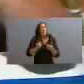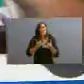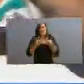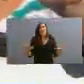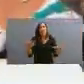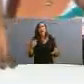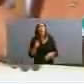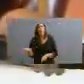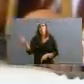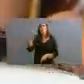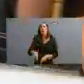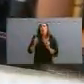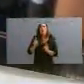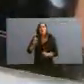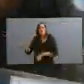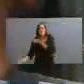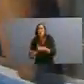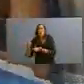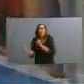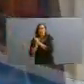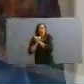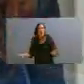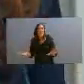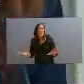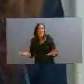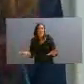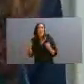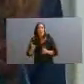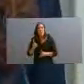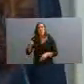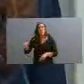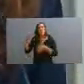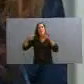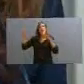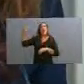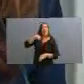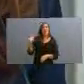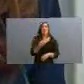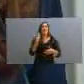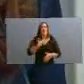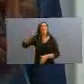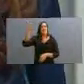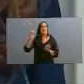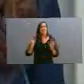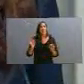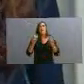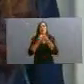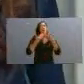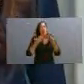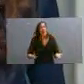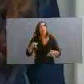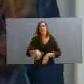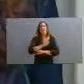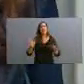no volver nunca más a ese lugar horrible del que él nos sacó. Muchas gracias y quedan